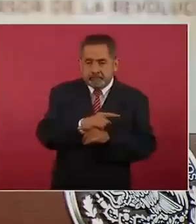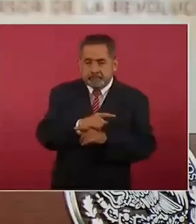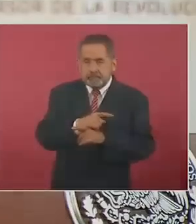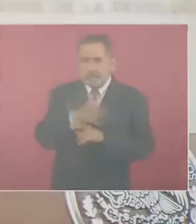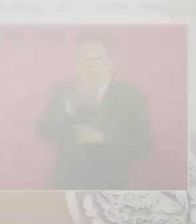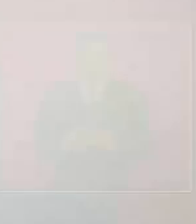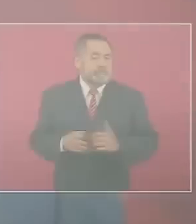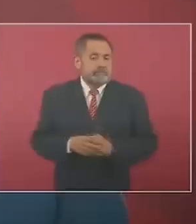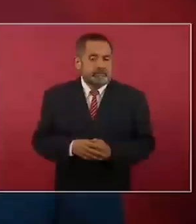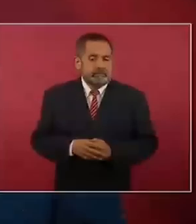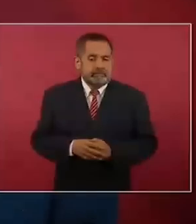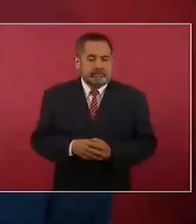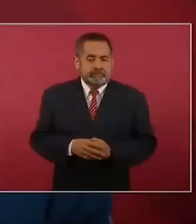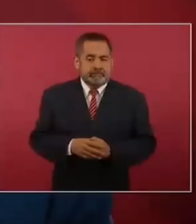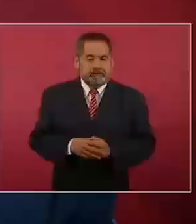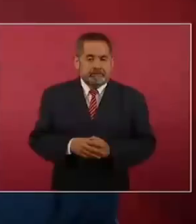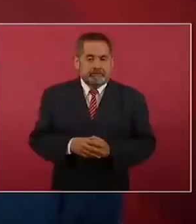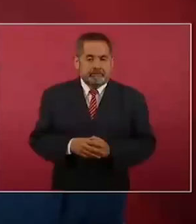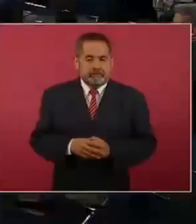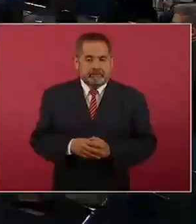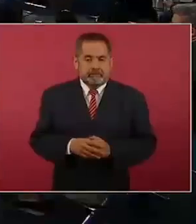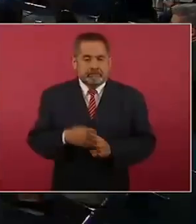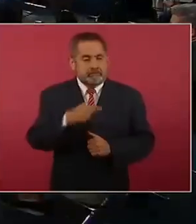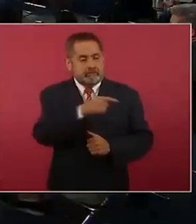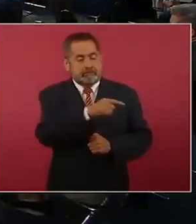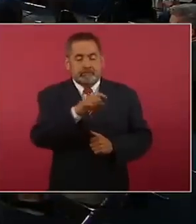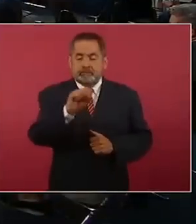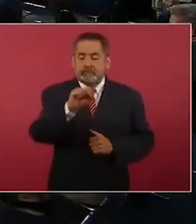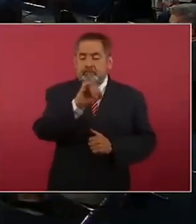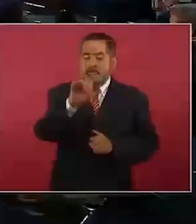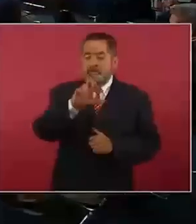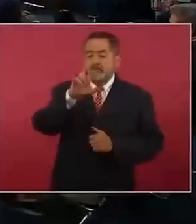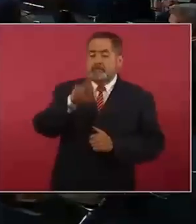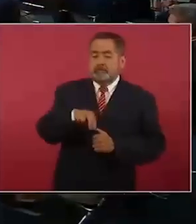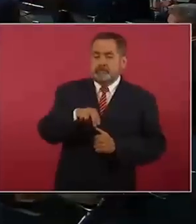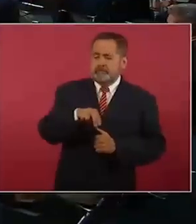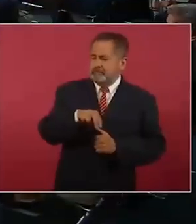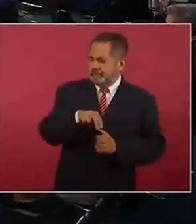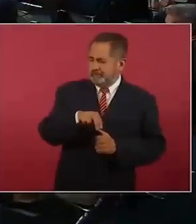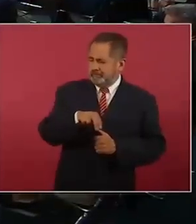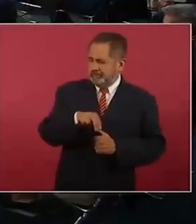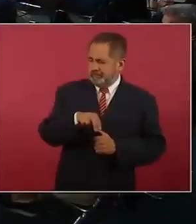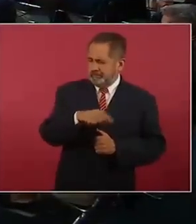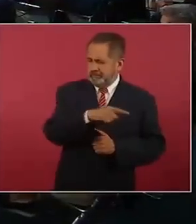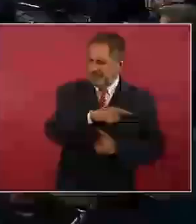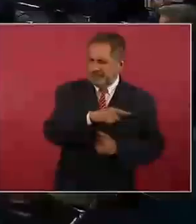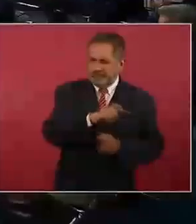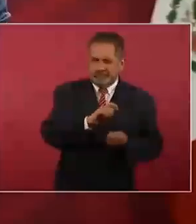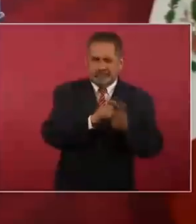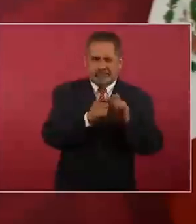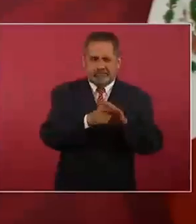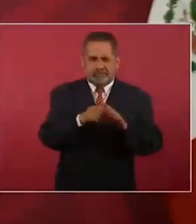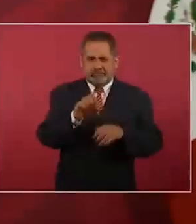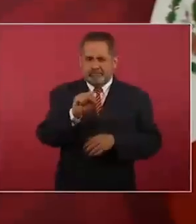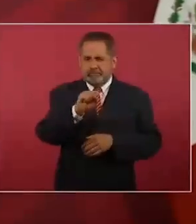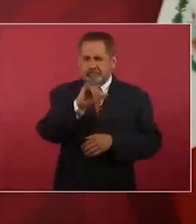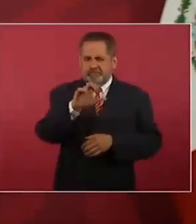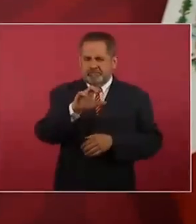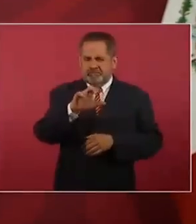Constitución. Ya no sería la Suprema Corte de Justicia, sino el Supremo